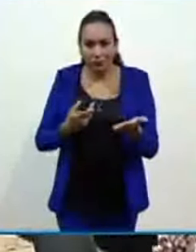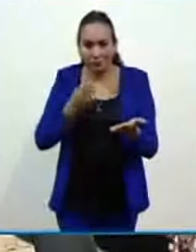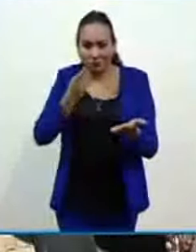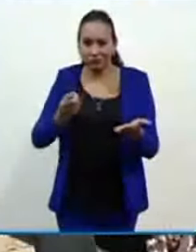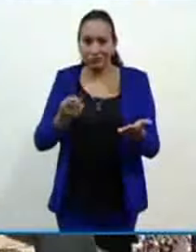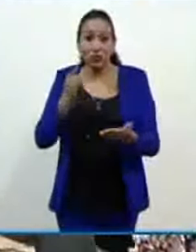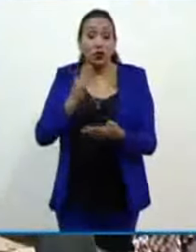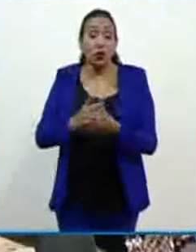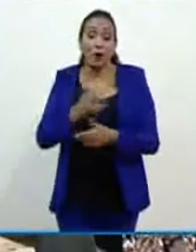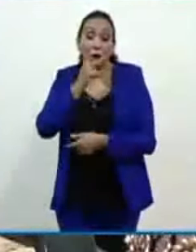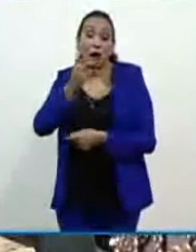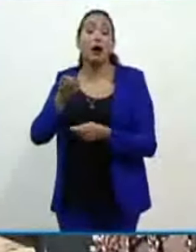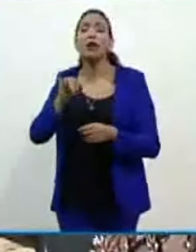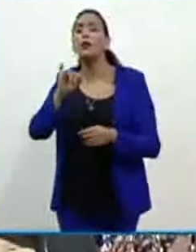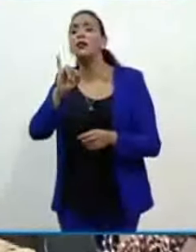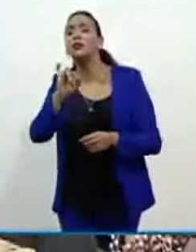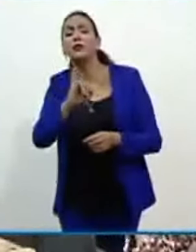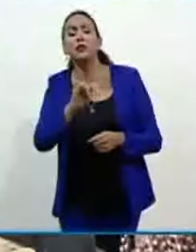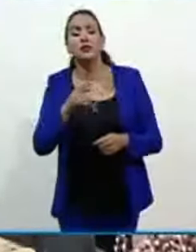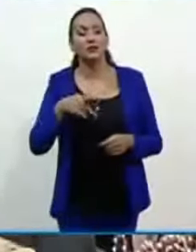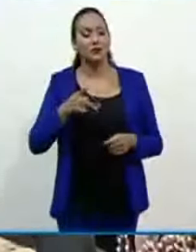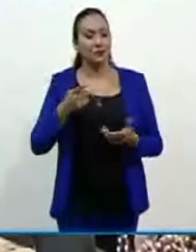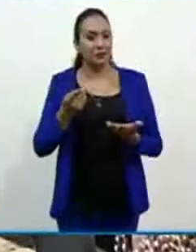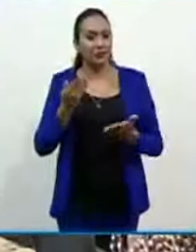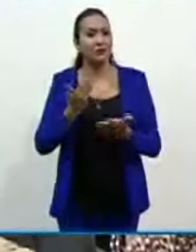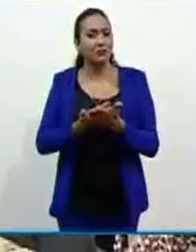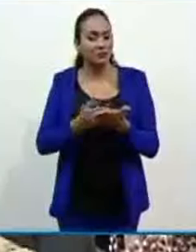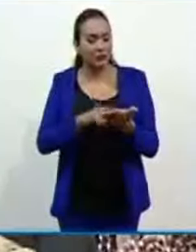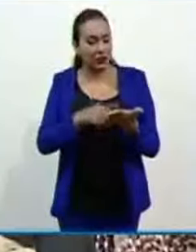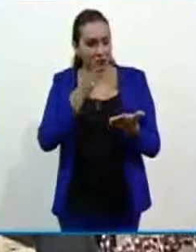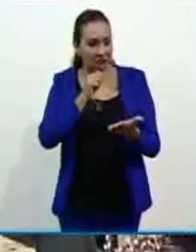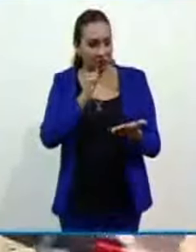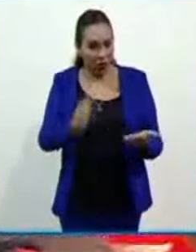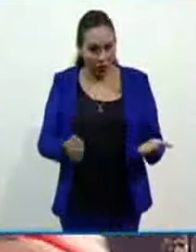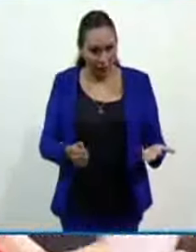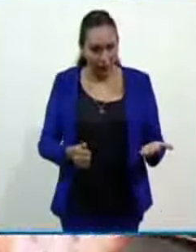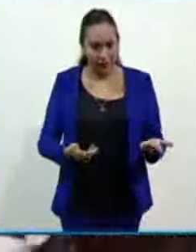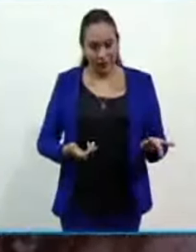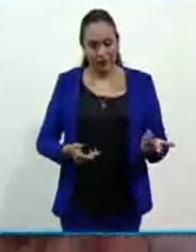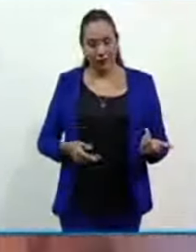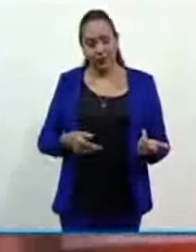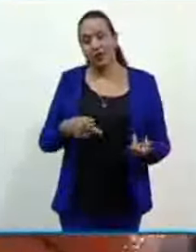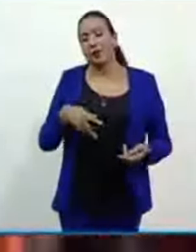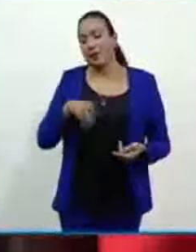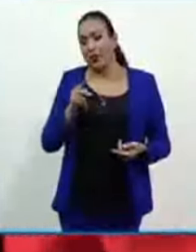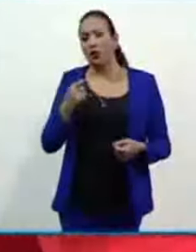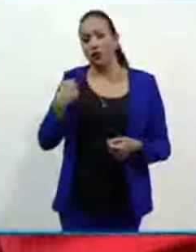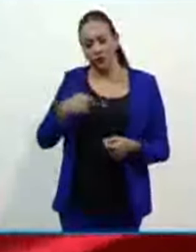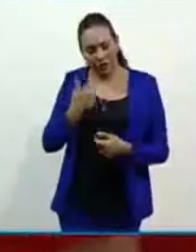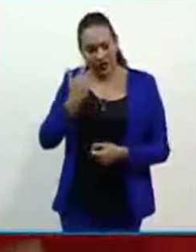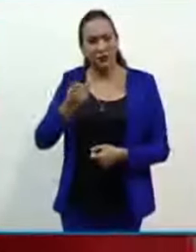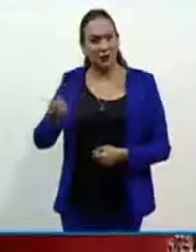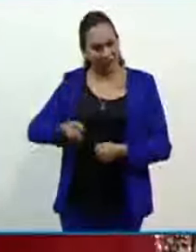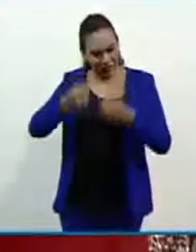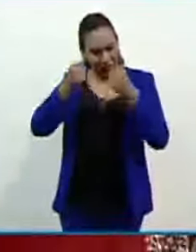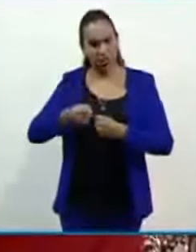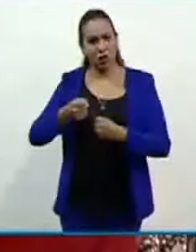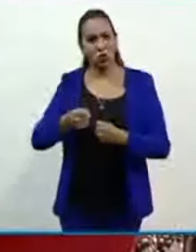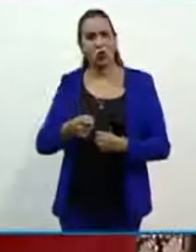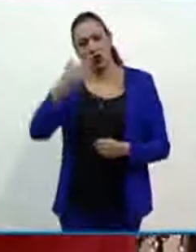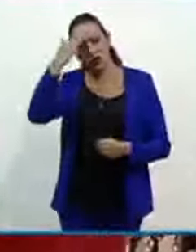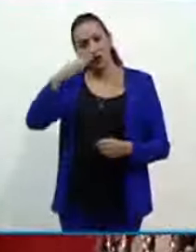estadística y logística, 2024 pues ya está asignado, pero no hay algo que nos